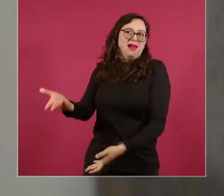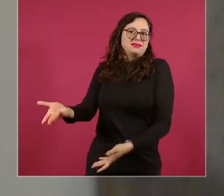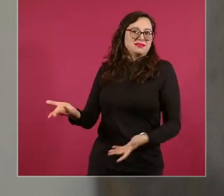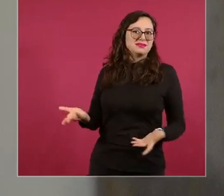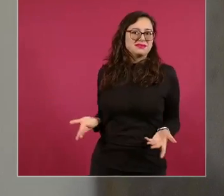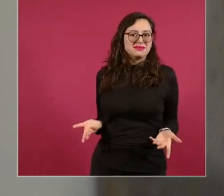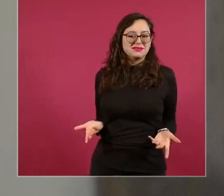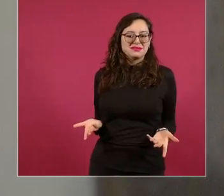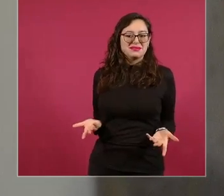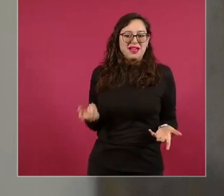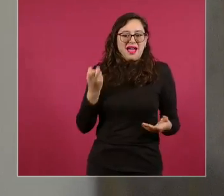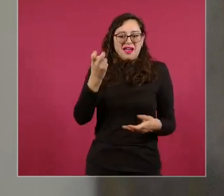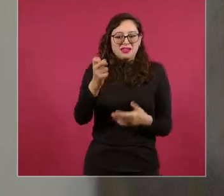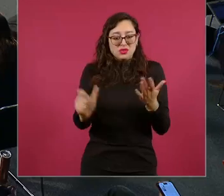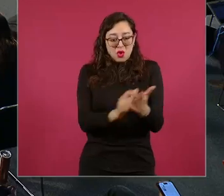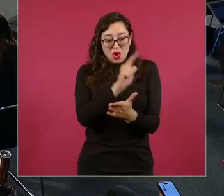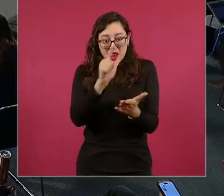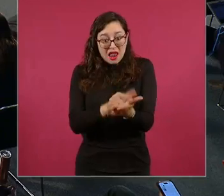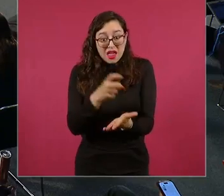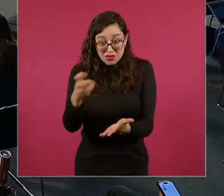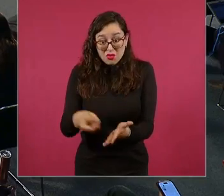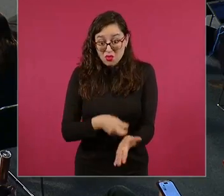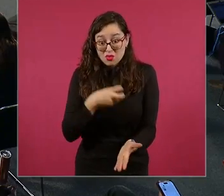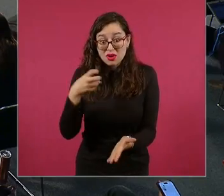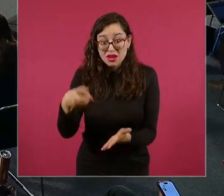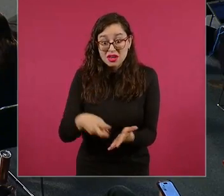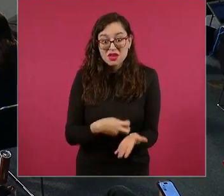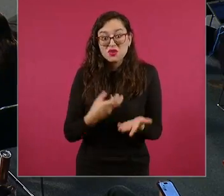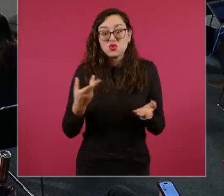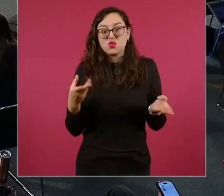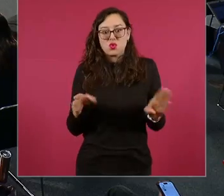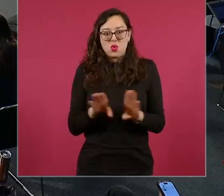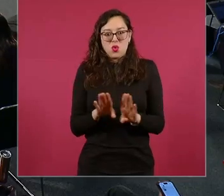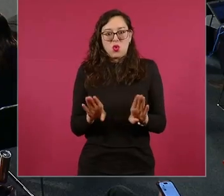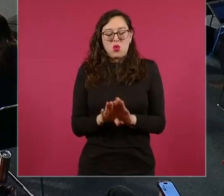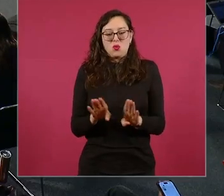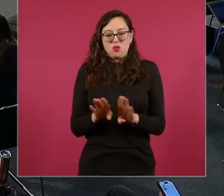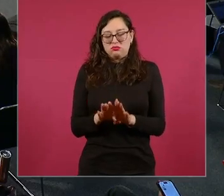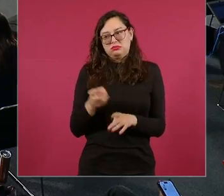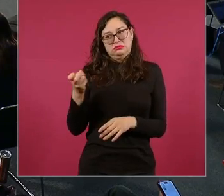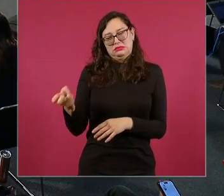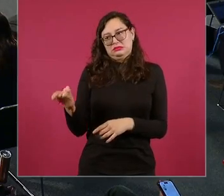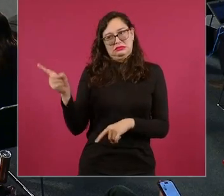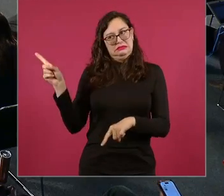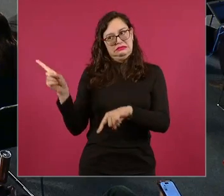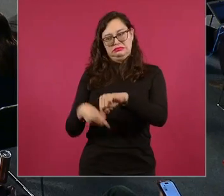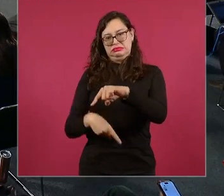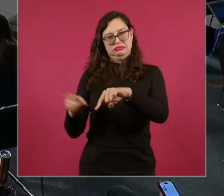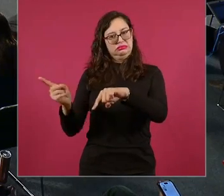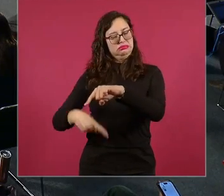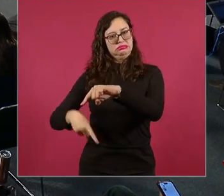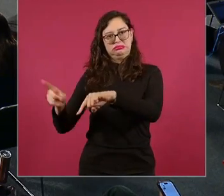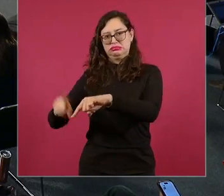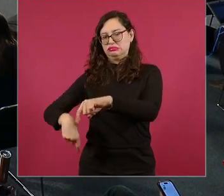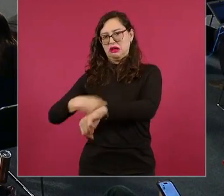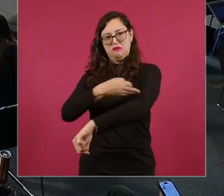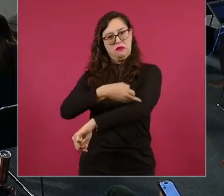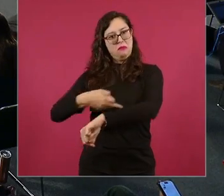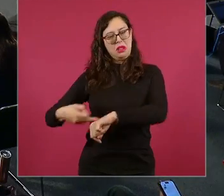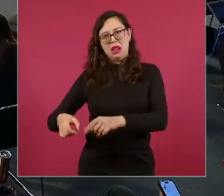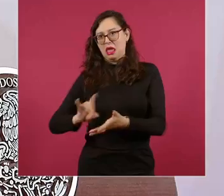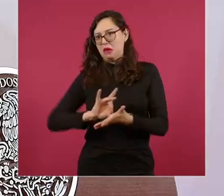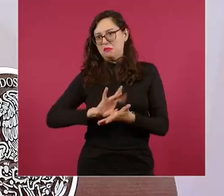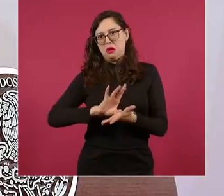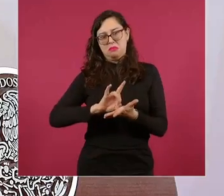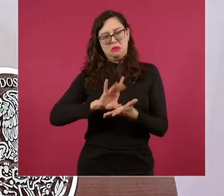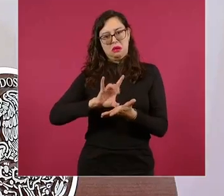digamos, limpiar el poder judicial de tanto